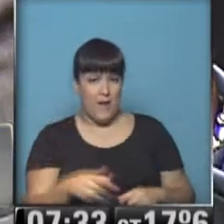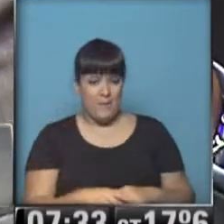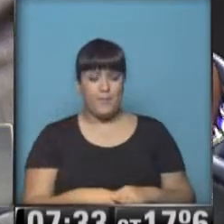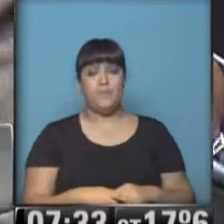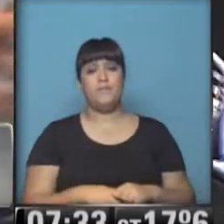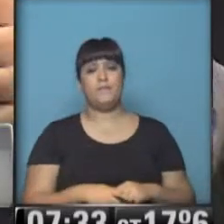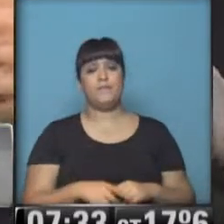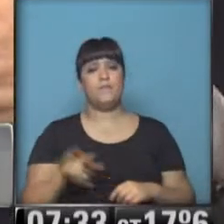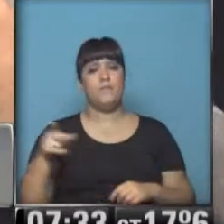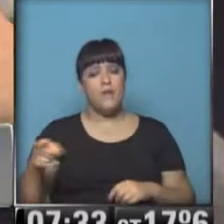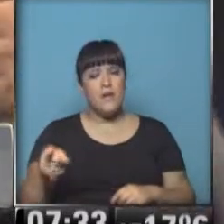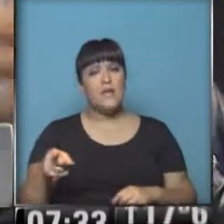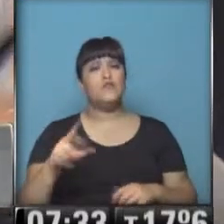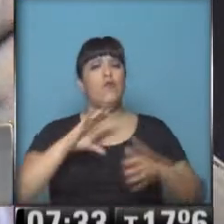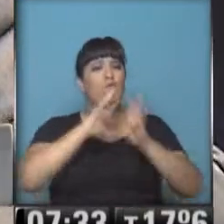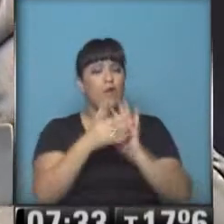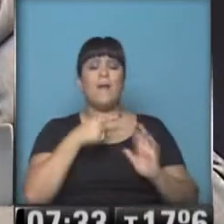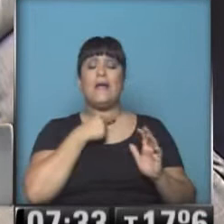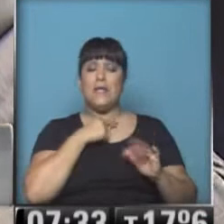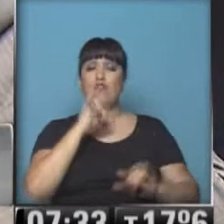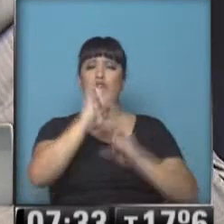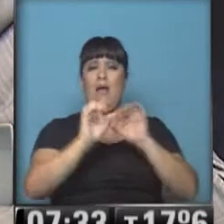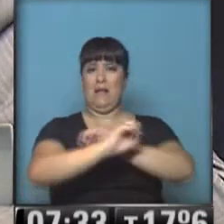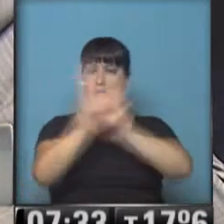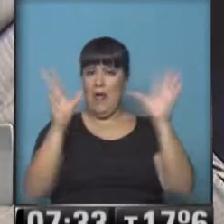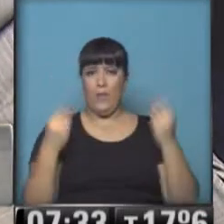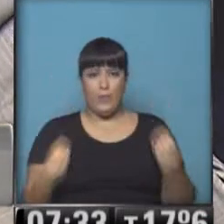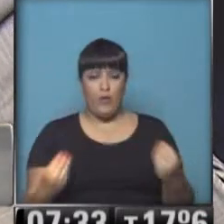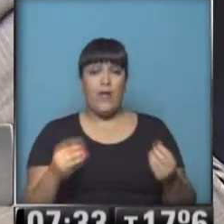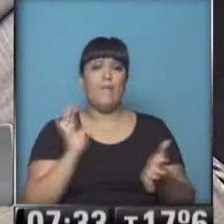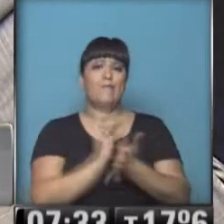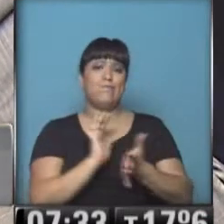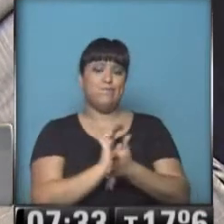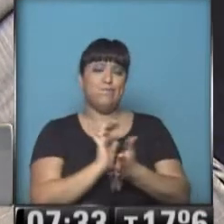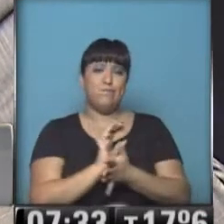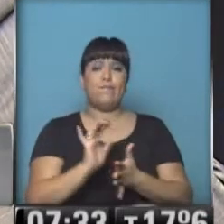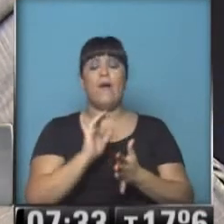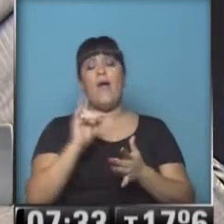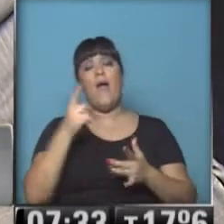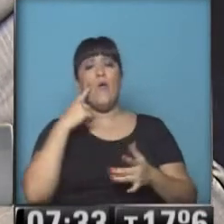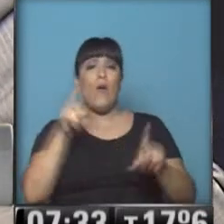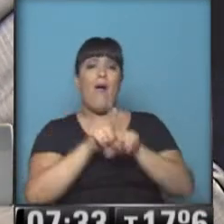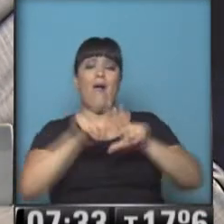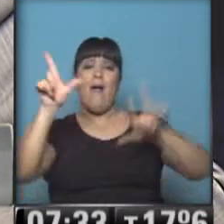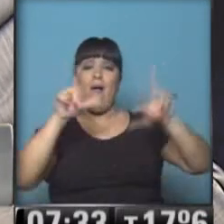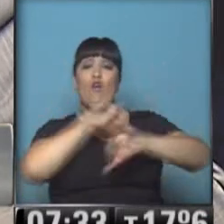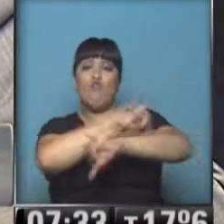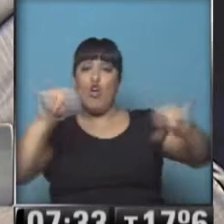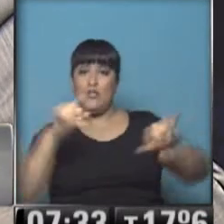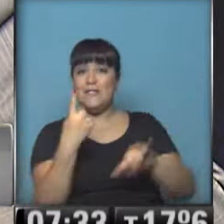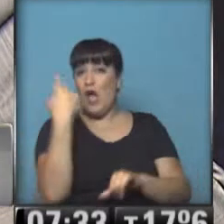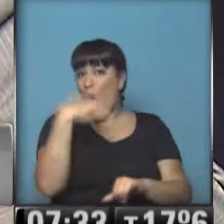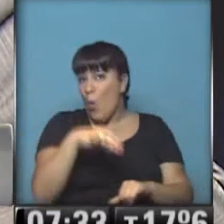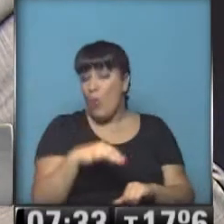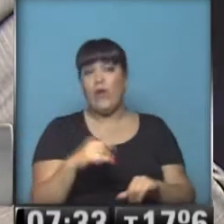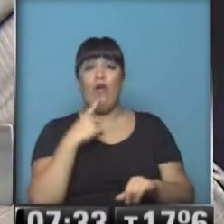esto, de alguna forma, quiero desmitificarlo, porque parecería ser que en función de las noticias aparecidas, el único caso, uno de los